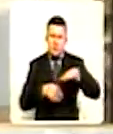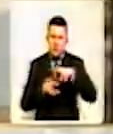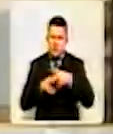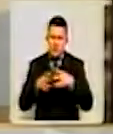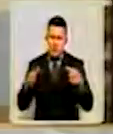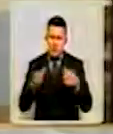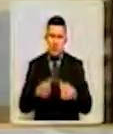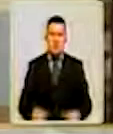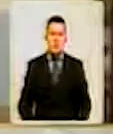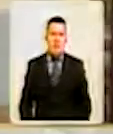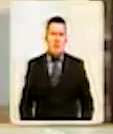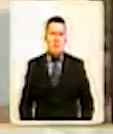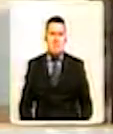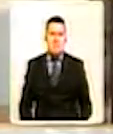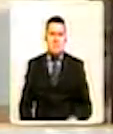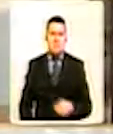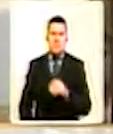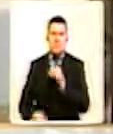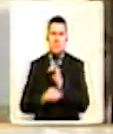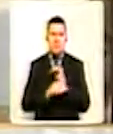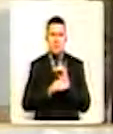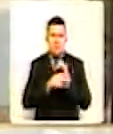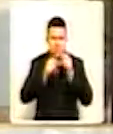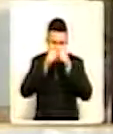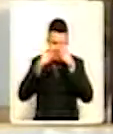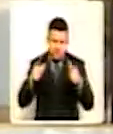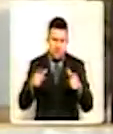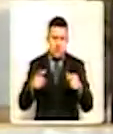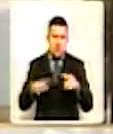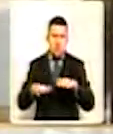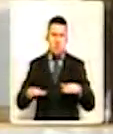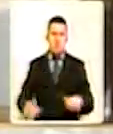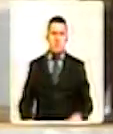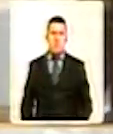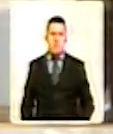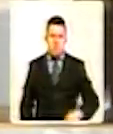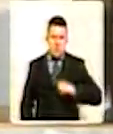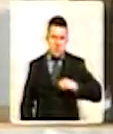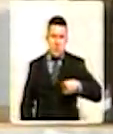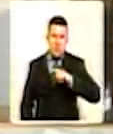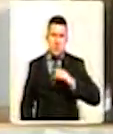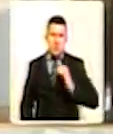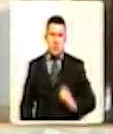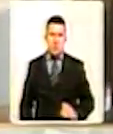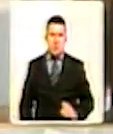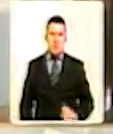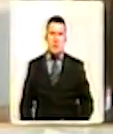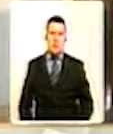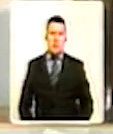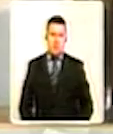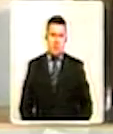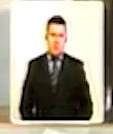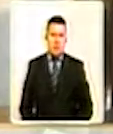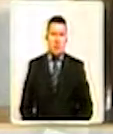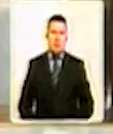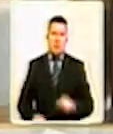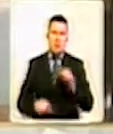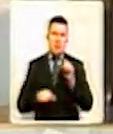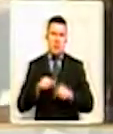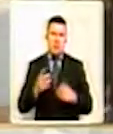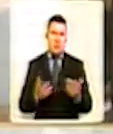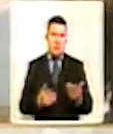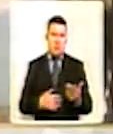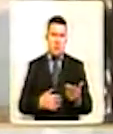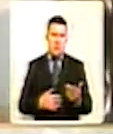los instrumentos para que las instituciones del Estado no vulneren los derechos de los ciudadanos y